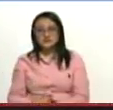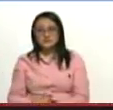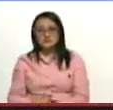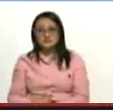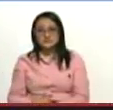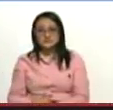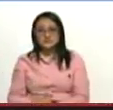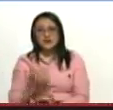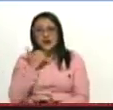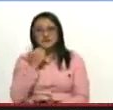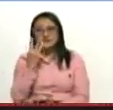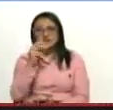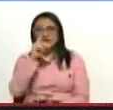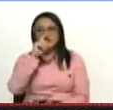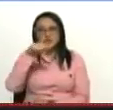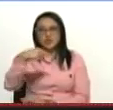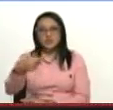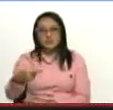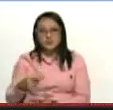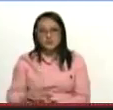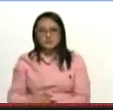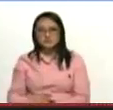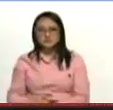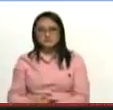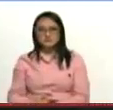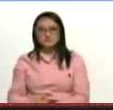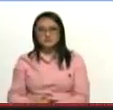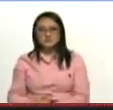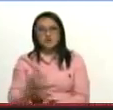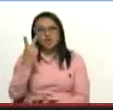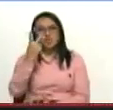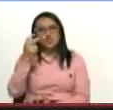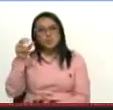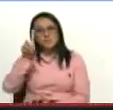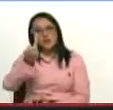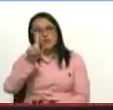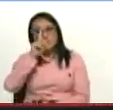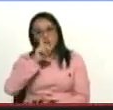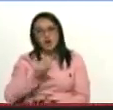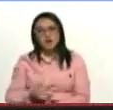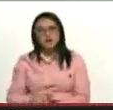casi 30 años después en 2001